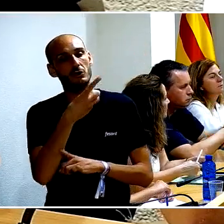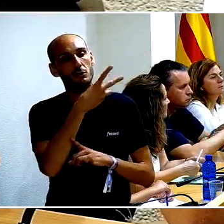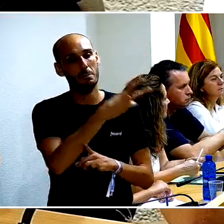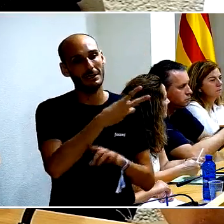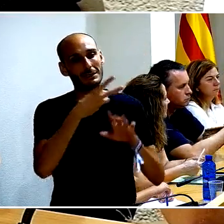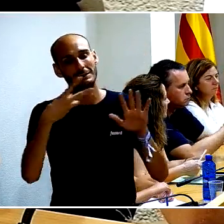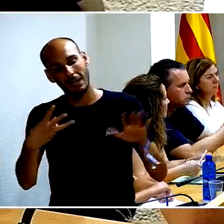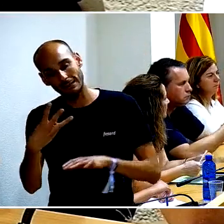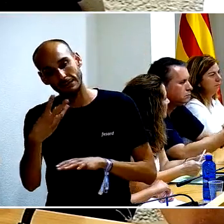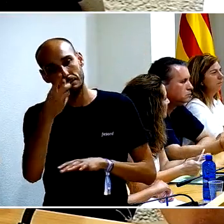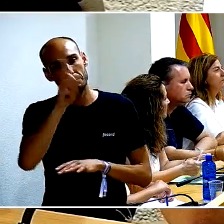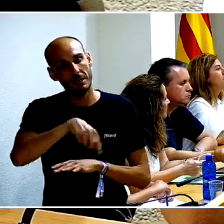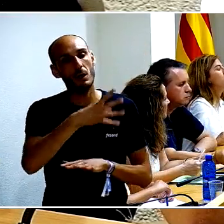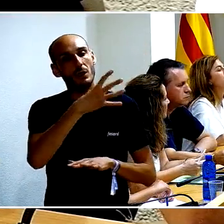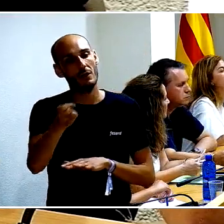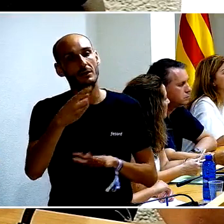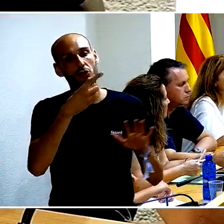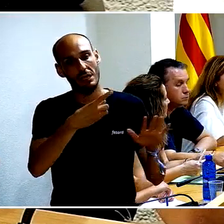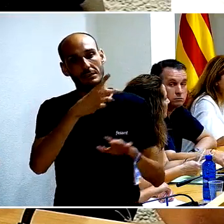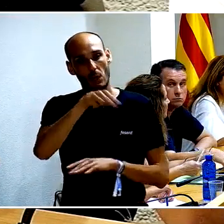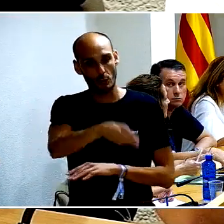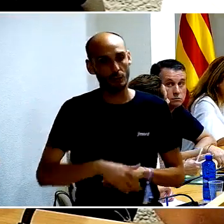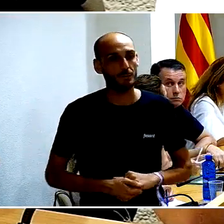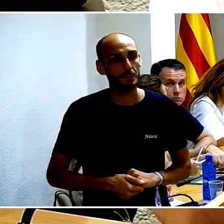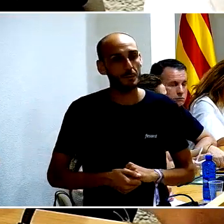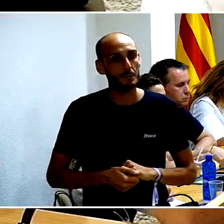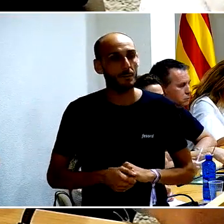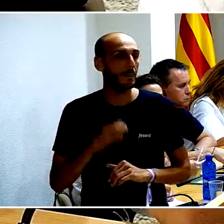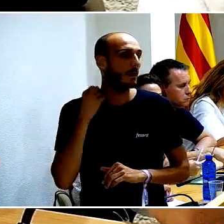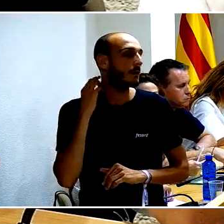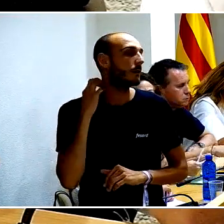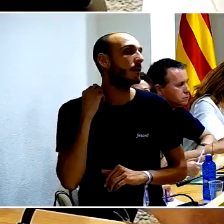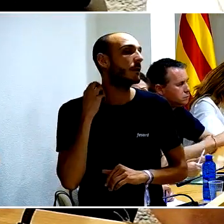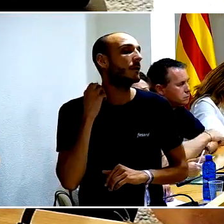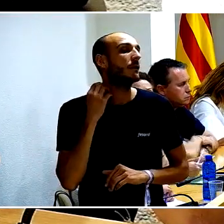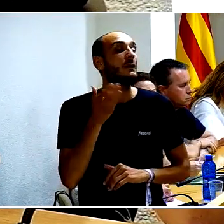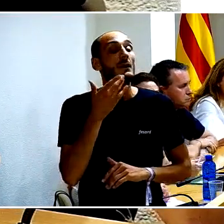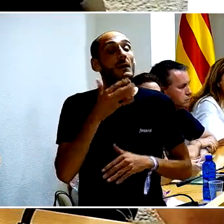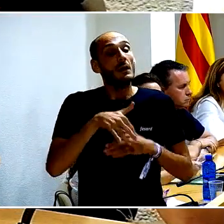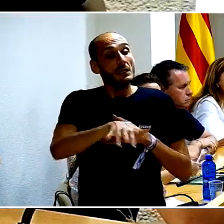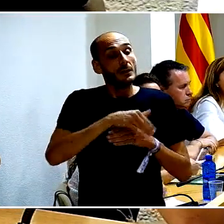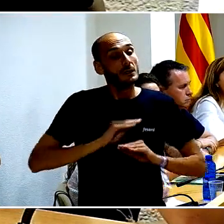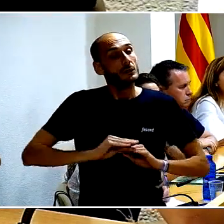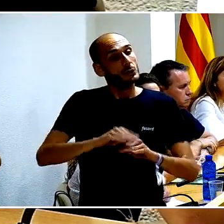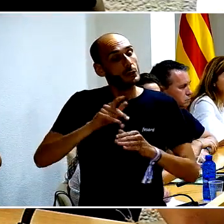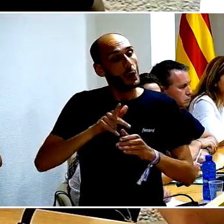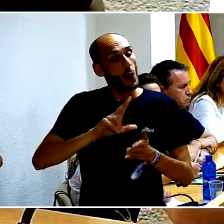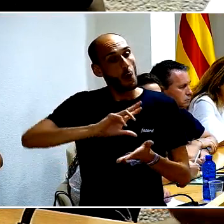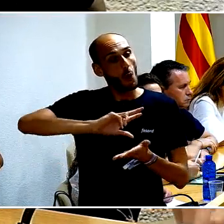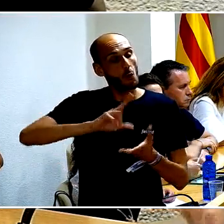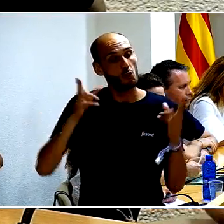323.046 euros. Y luego propone exponer el citado expediente en la Secretaría Municipal por plazo de 15 días hábiles